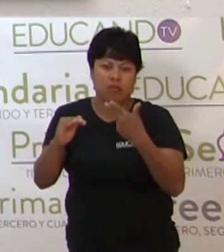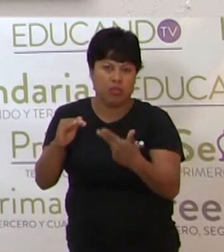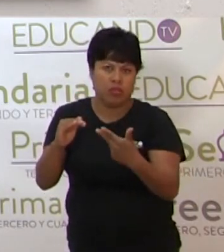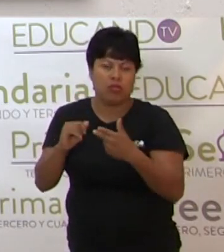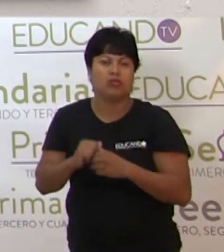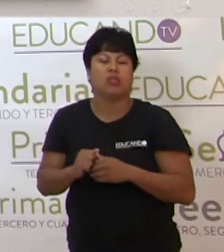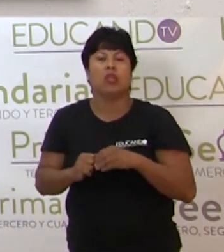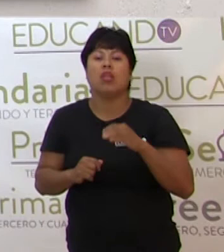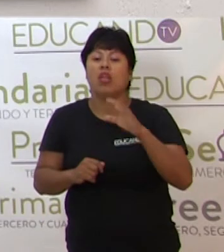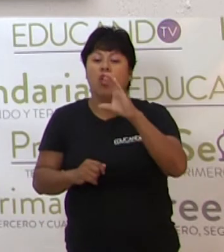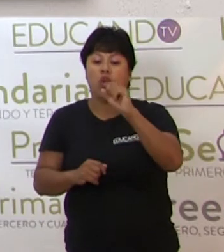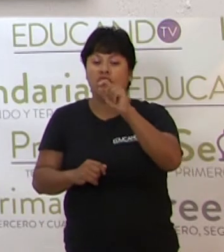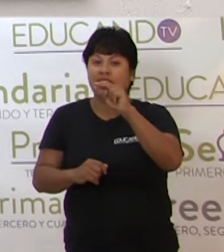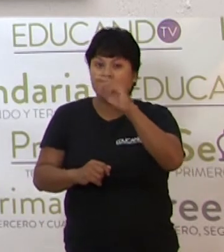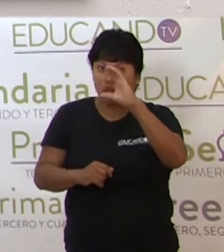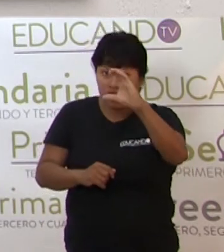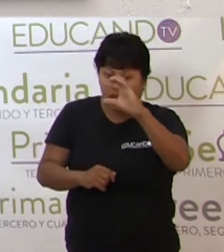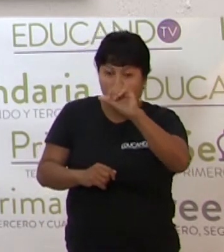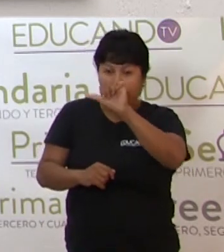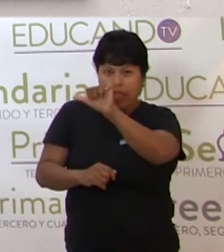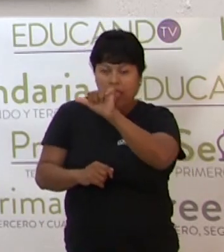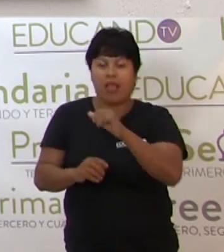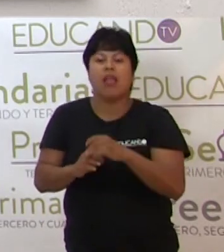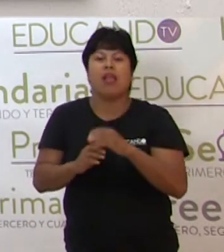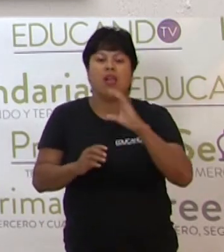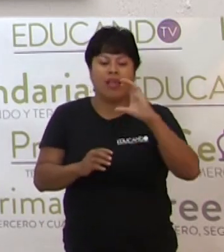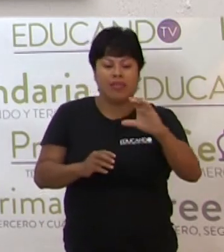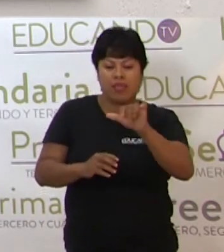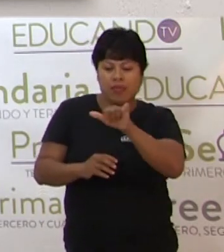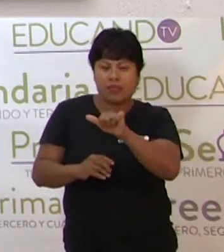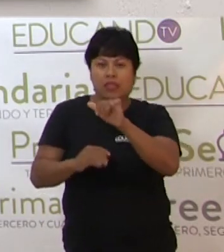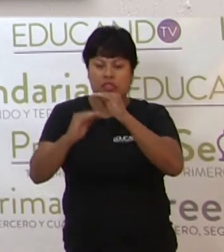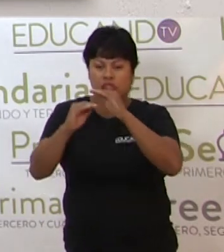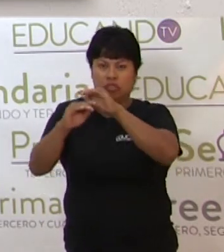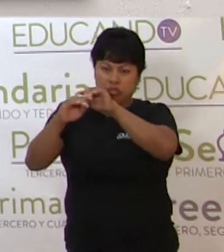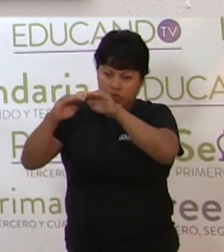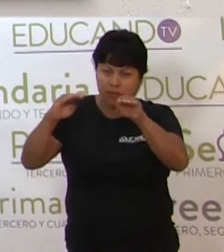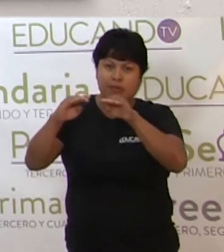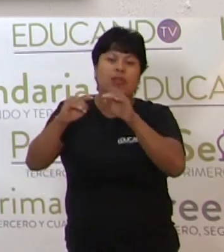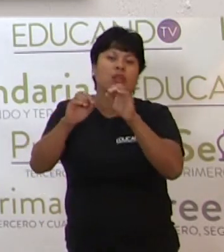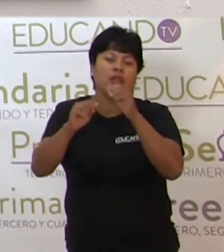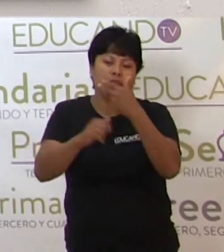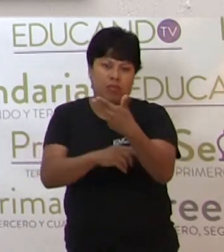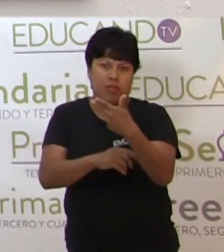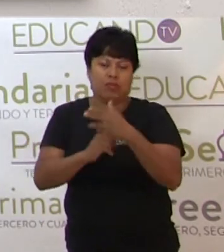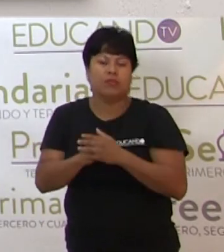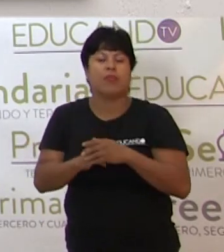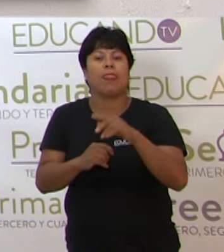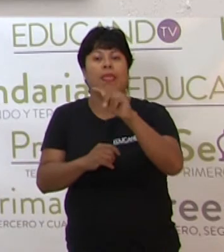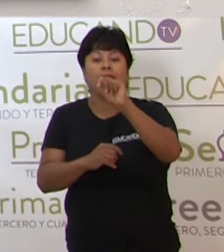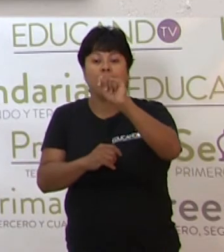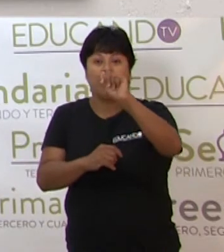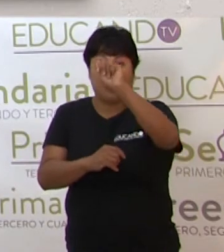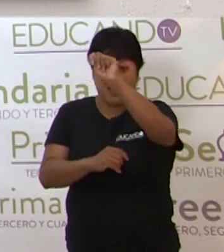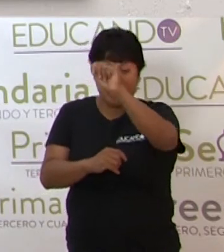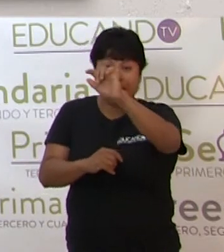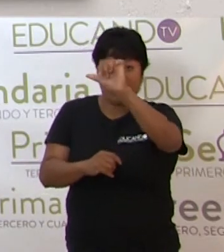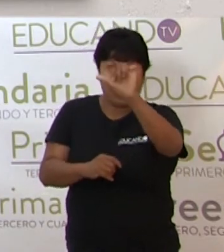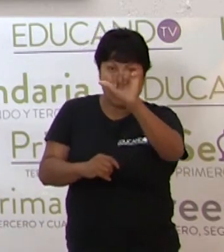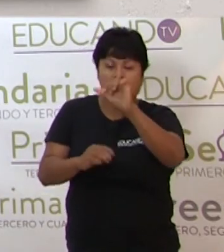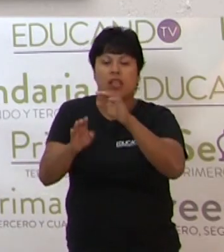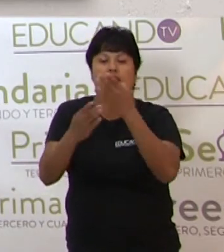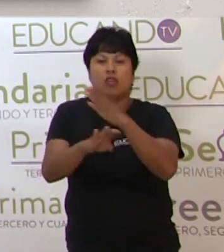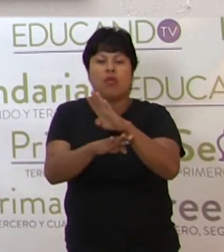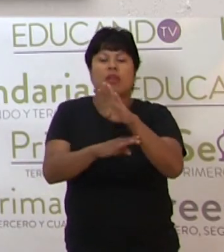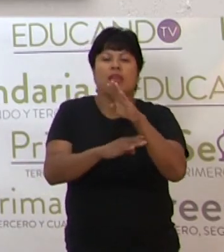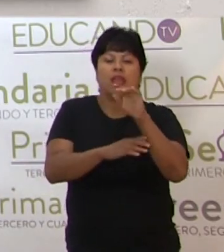hipotenusa. Coseno de A, cateto adyacente sobre hipotenusa, B sobre C. Tangente de A, cateto opuesto